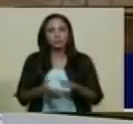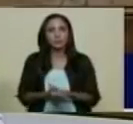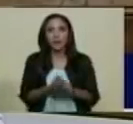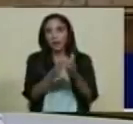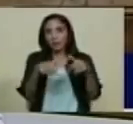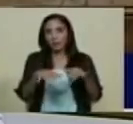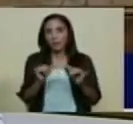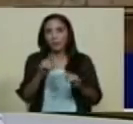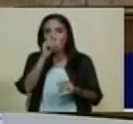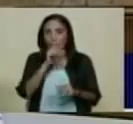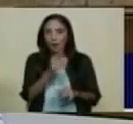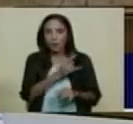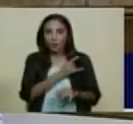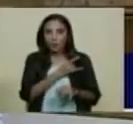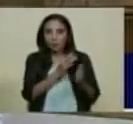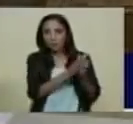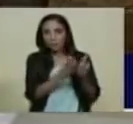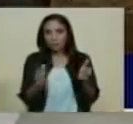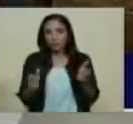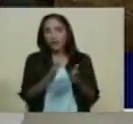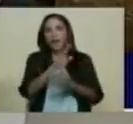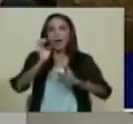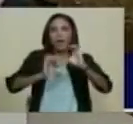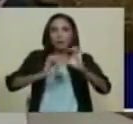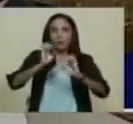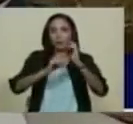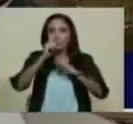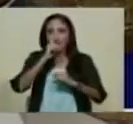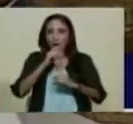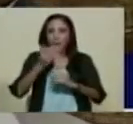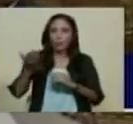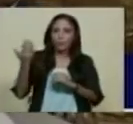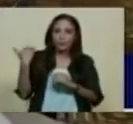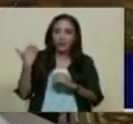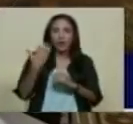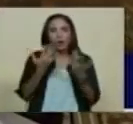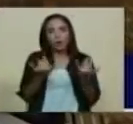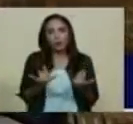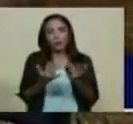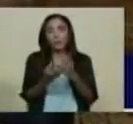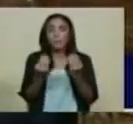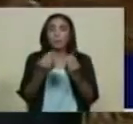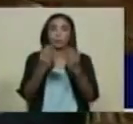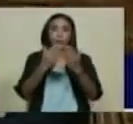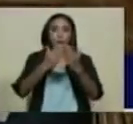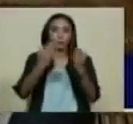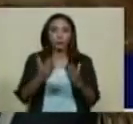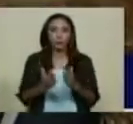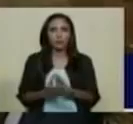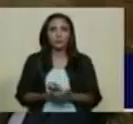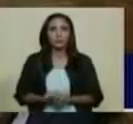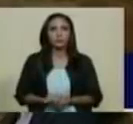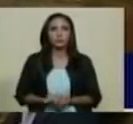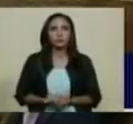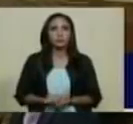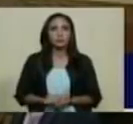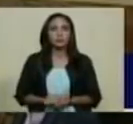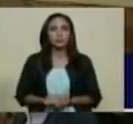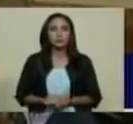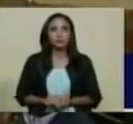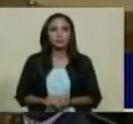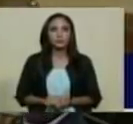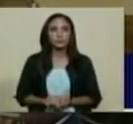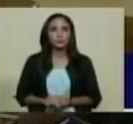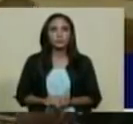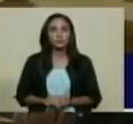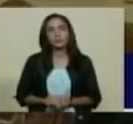escolar que el periodo escolar anterior. 5%, 100 y pico mil más estudiantes más. fenómeno de bachilleres sin